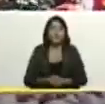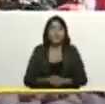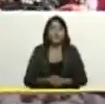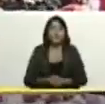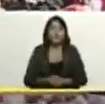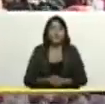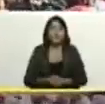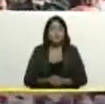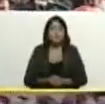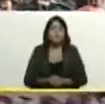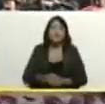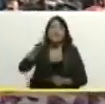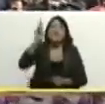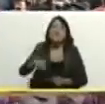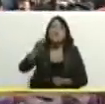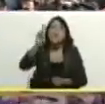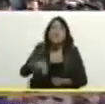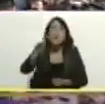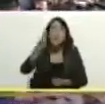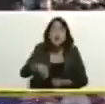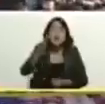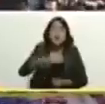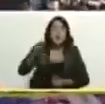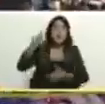Nunca antes en la historia